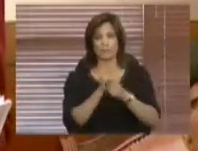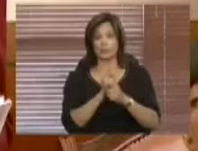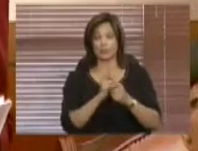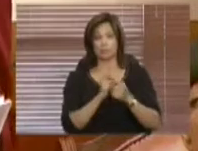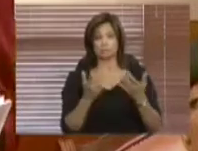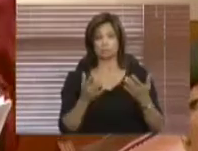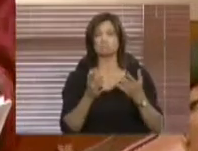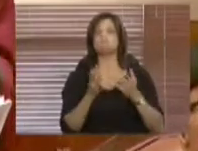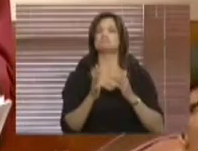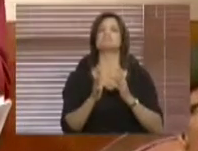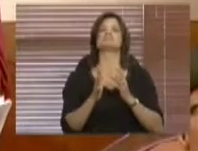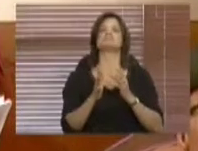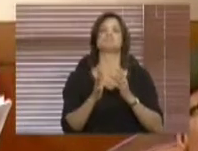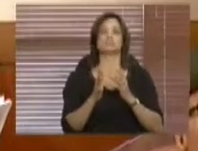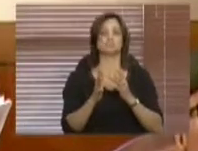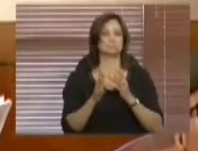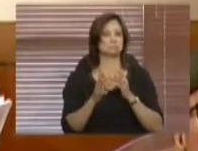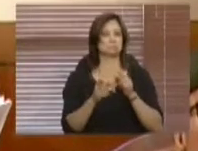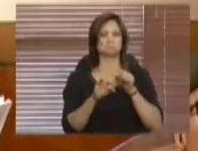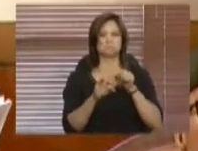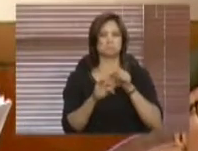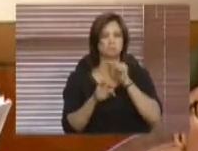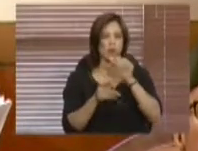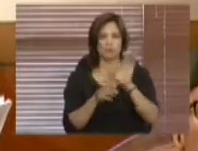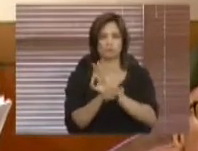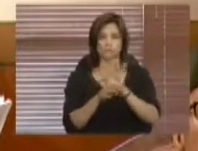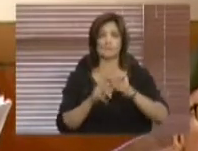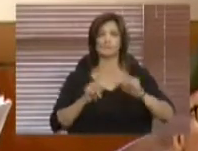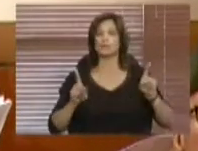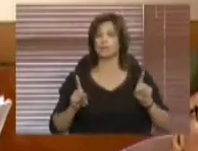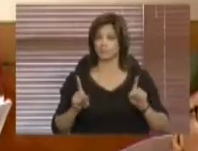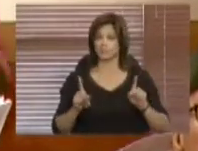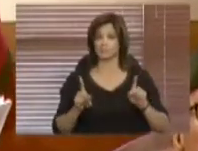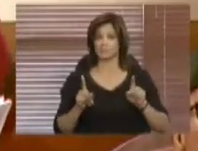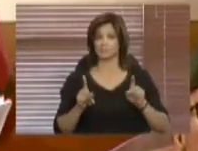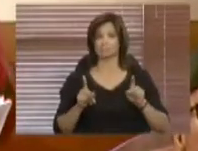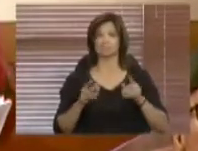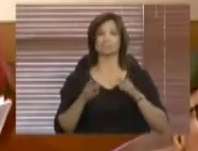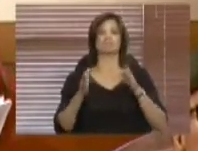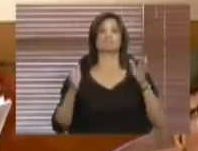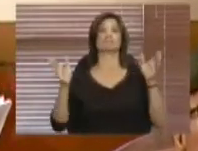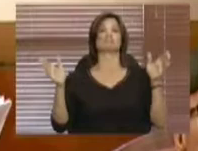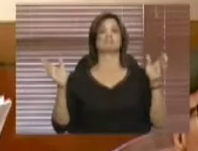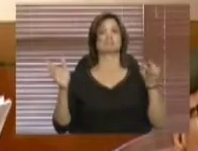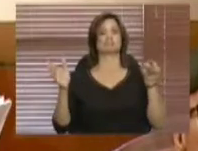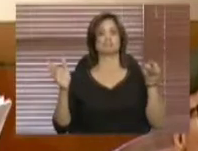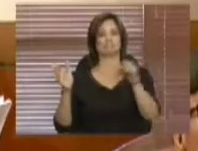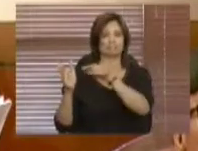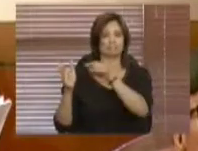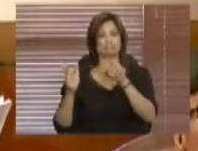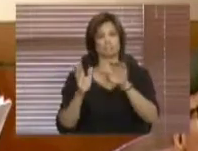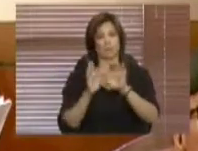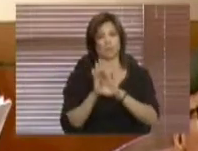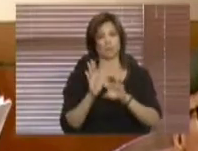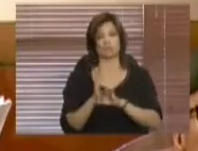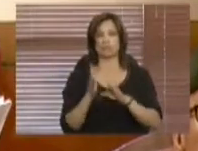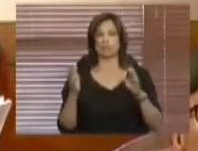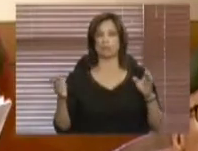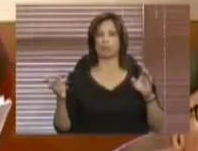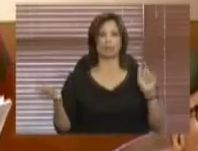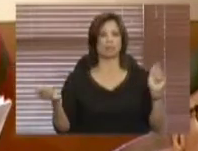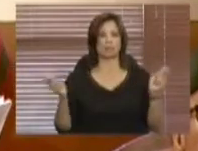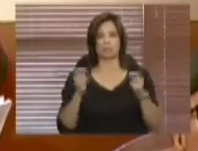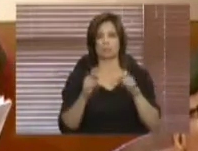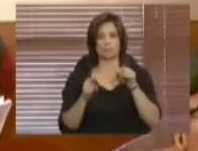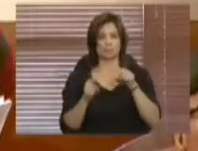y quede anquilosada, pero tampoco tan ancha que la Constitución se